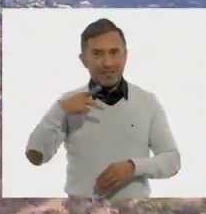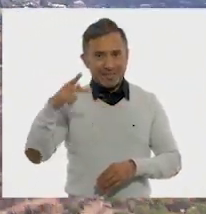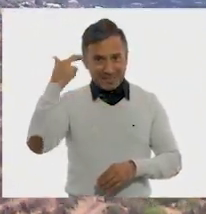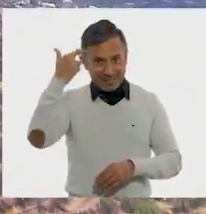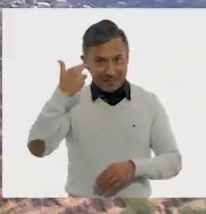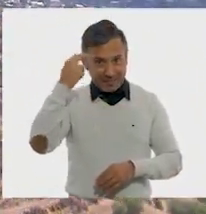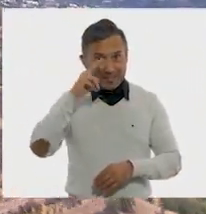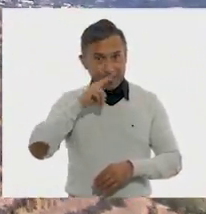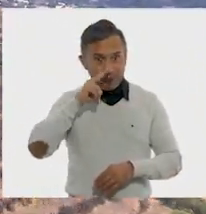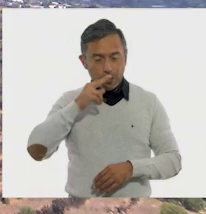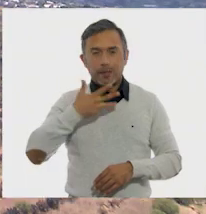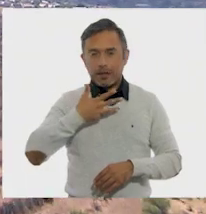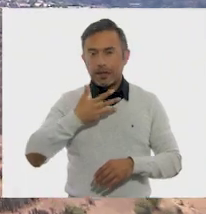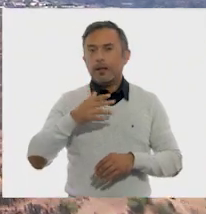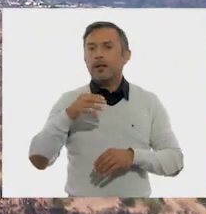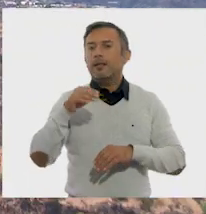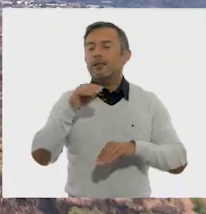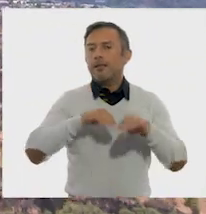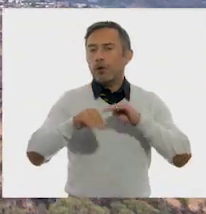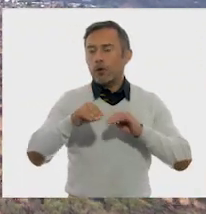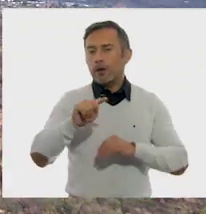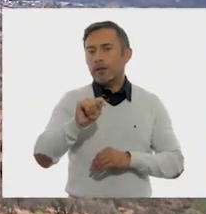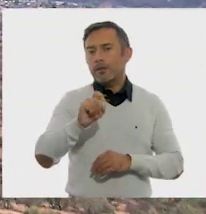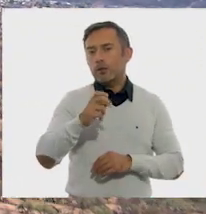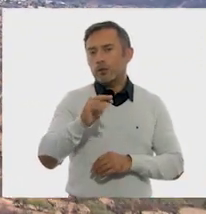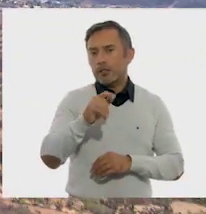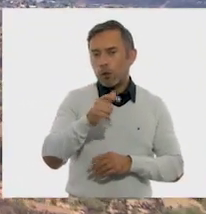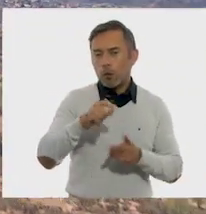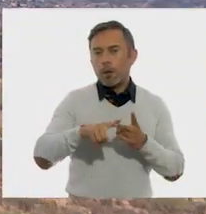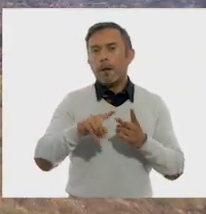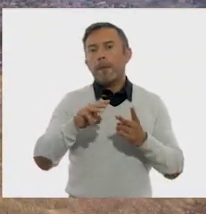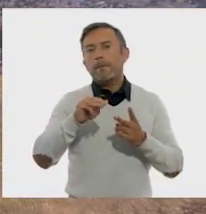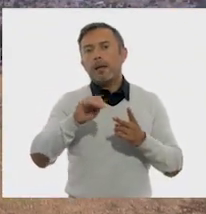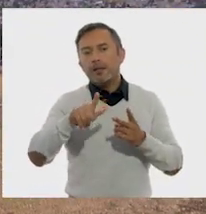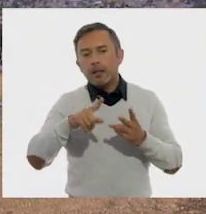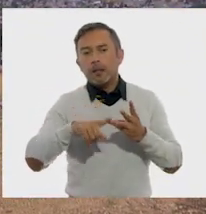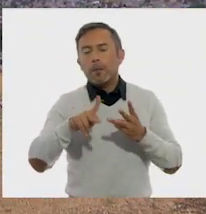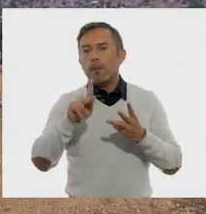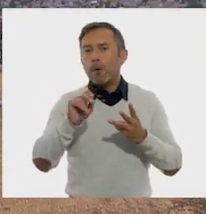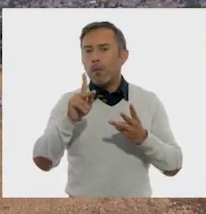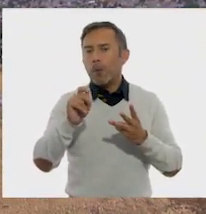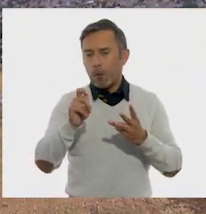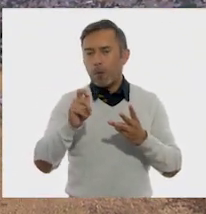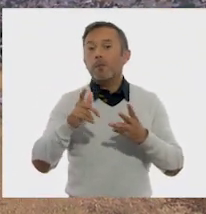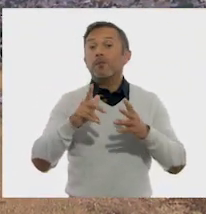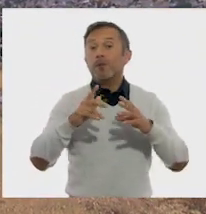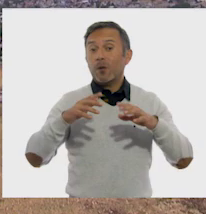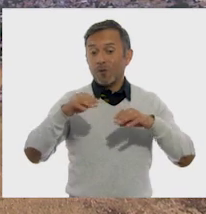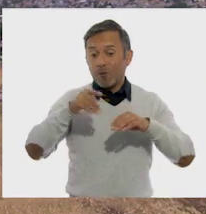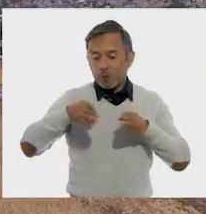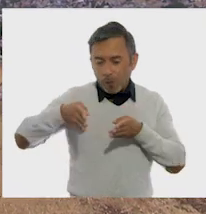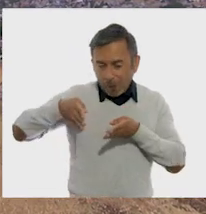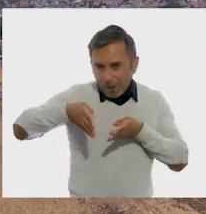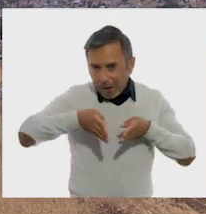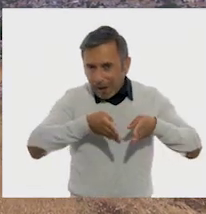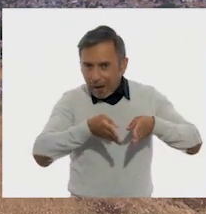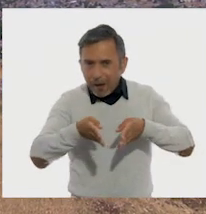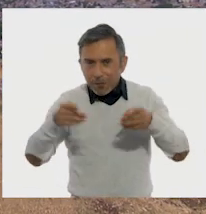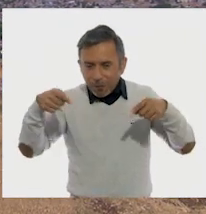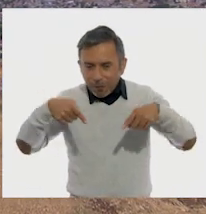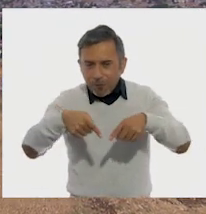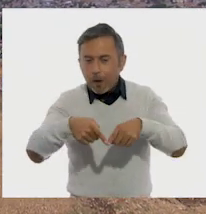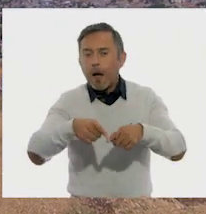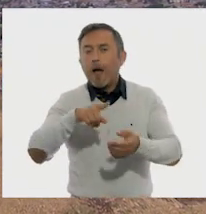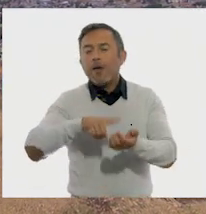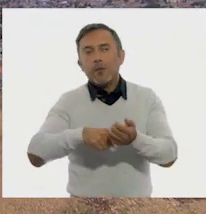3 cerros, el Cerro Texcutzingo, el Mecat y el Cocot, que se unen a través de un gran canal y vienen desde 2.5